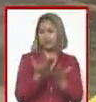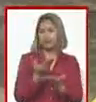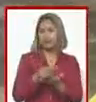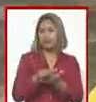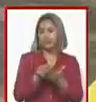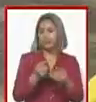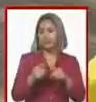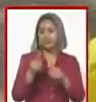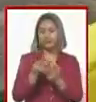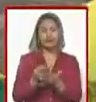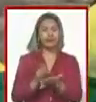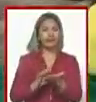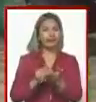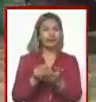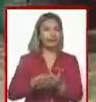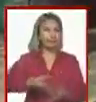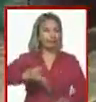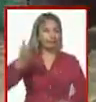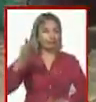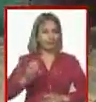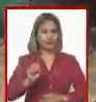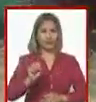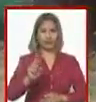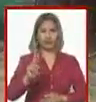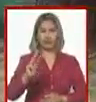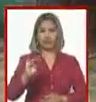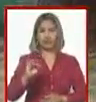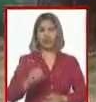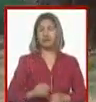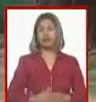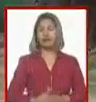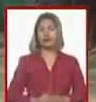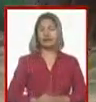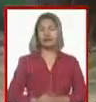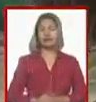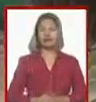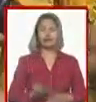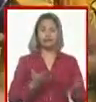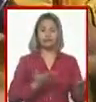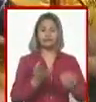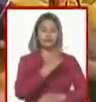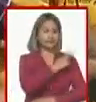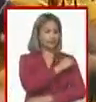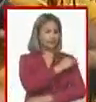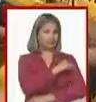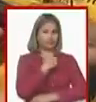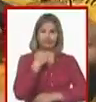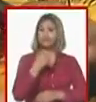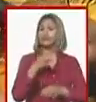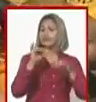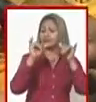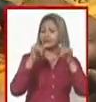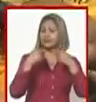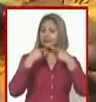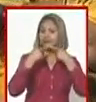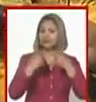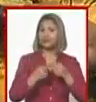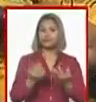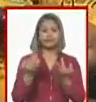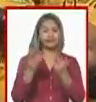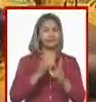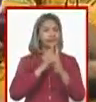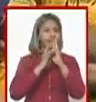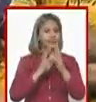caros en la extensión del sumi y las internaciones no entonces le el que doble darnos una respuesta